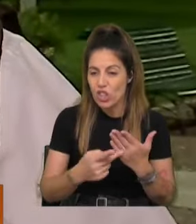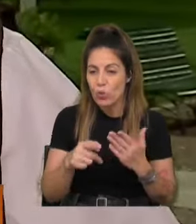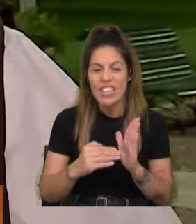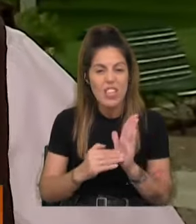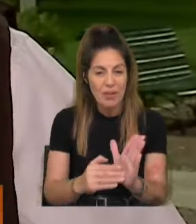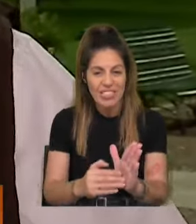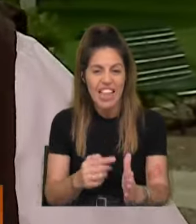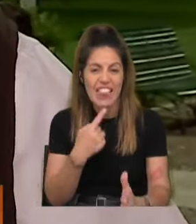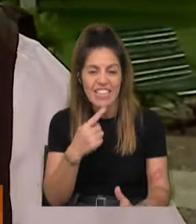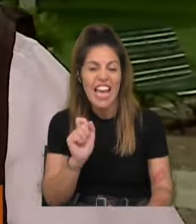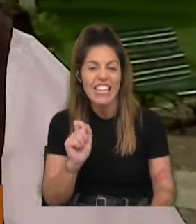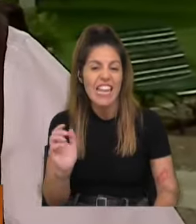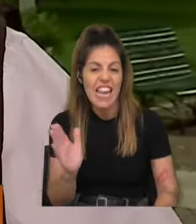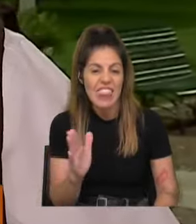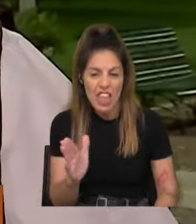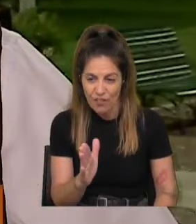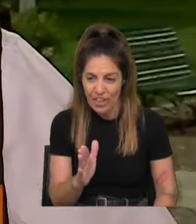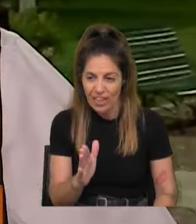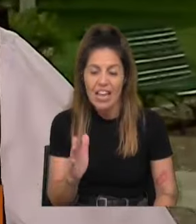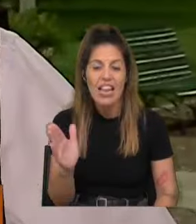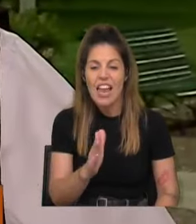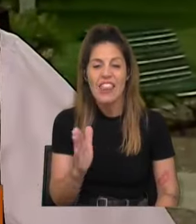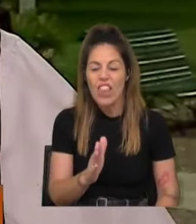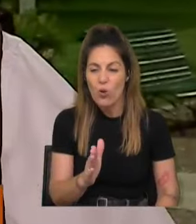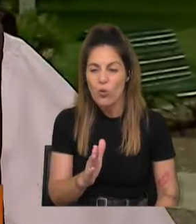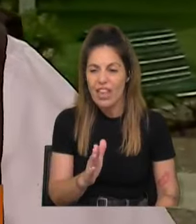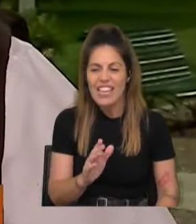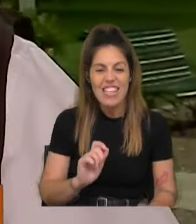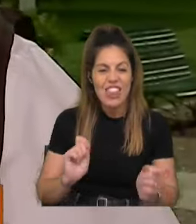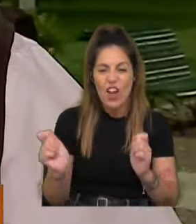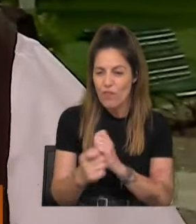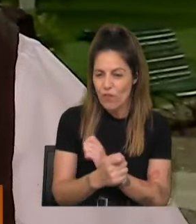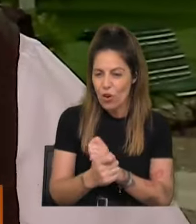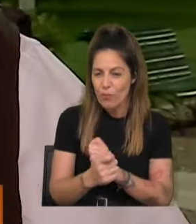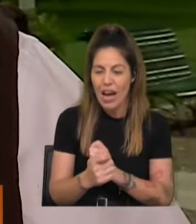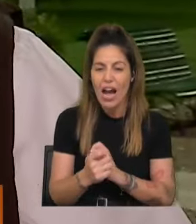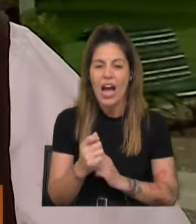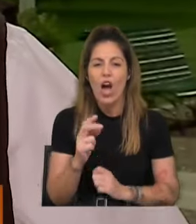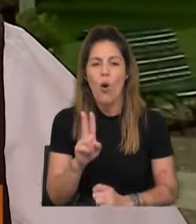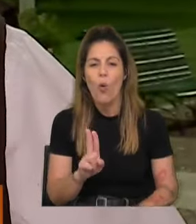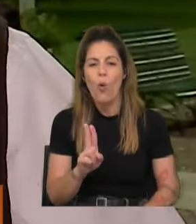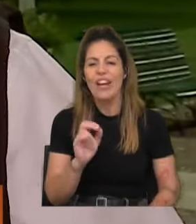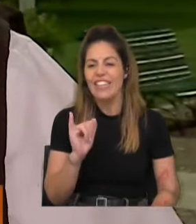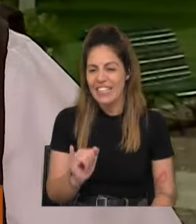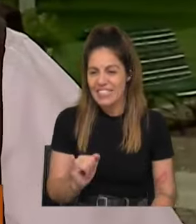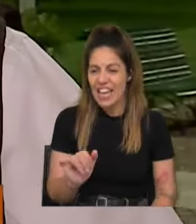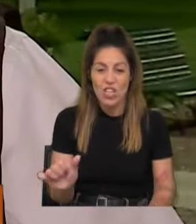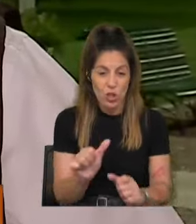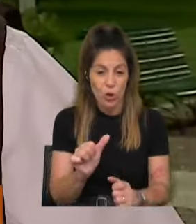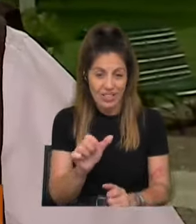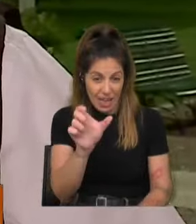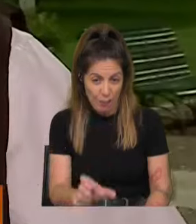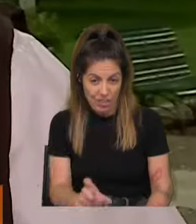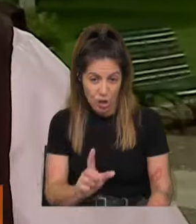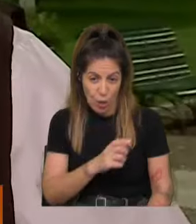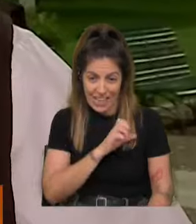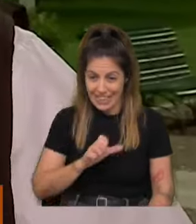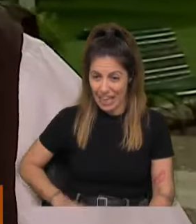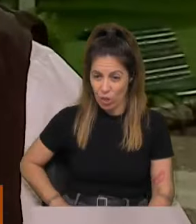acreedores cuáles son sus deudas las deudas se transforma a unidades indexadas eso lo hace el ciudadano no lo hace el estado